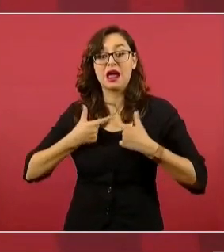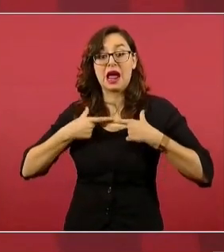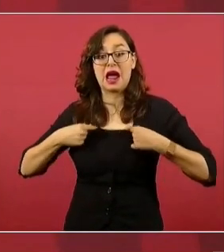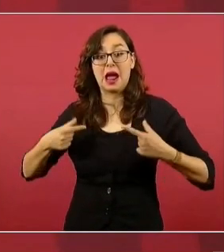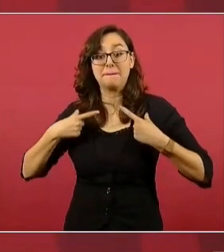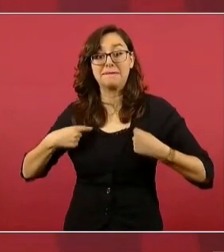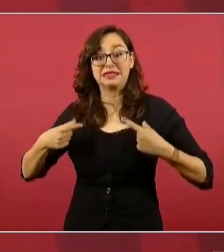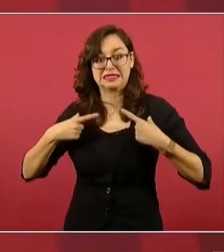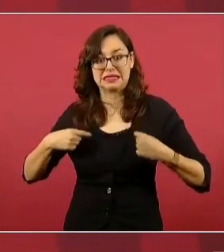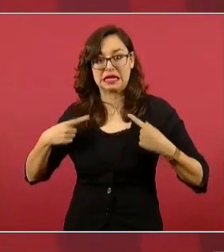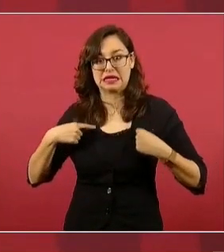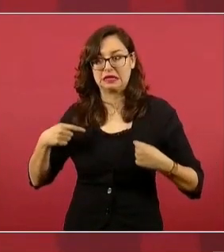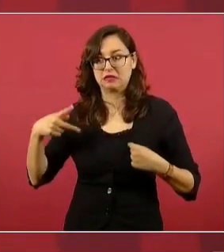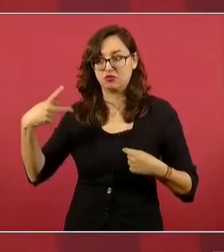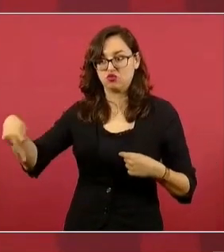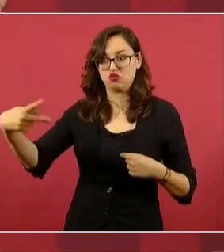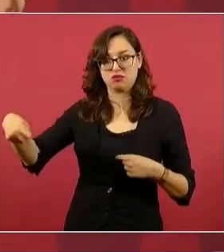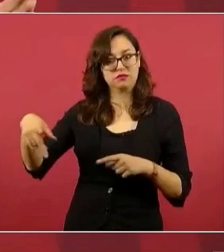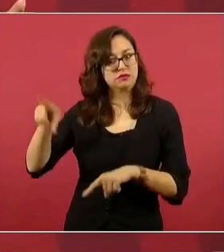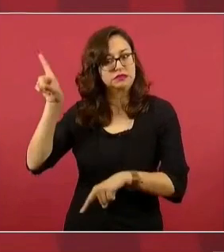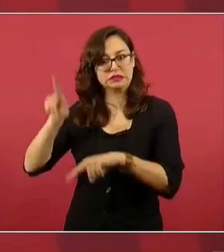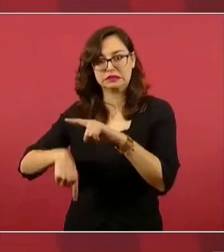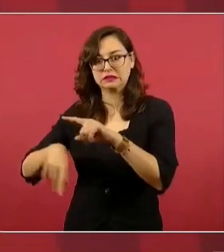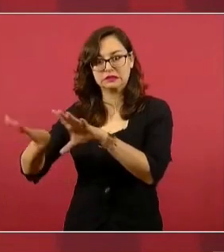ir en busca del hombre más